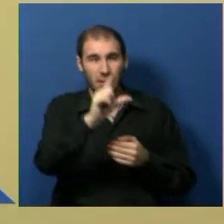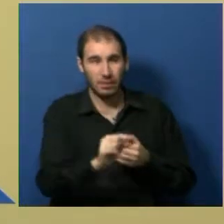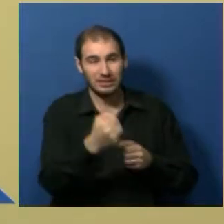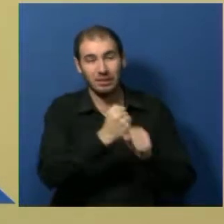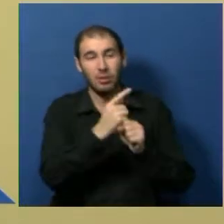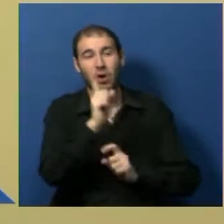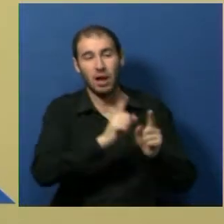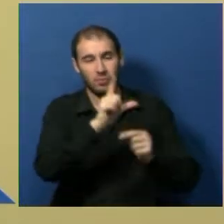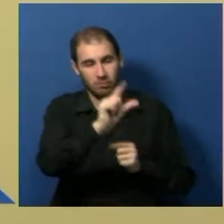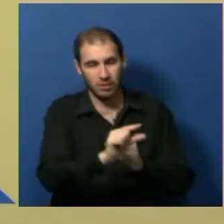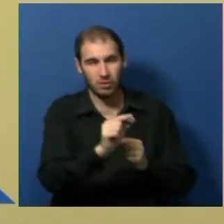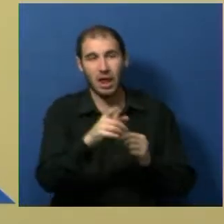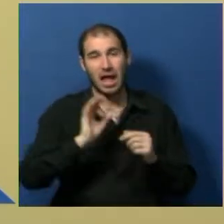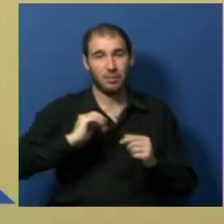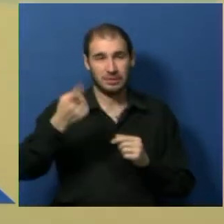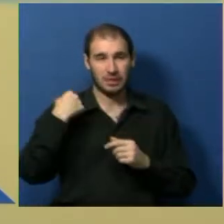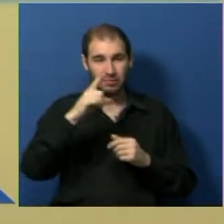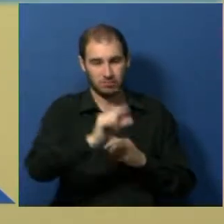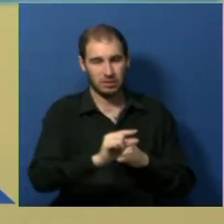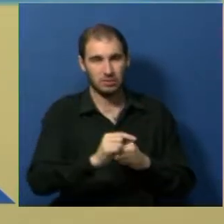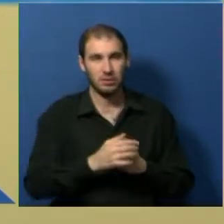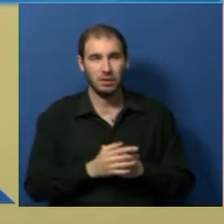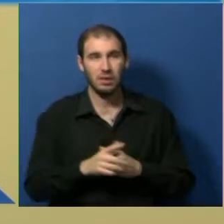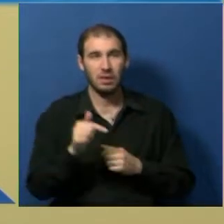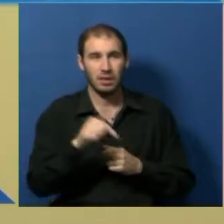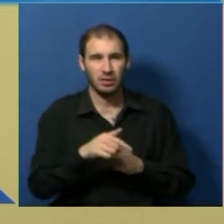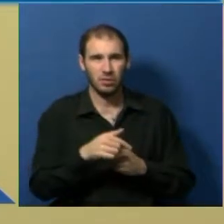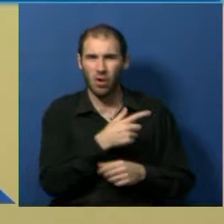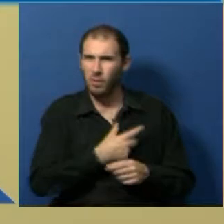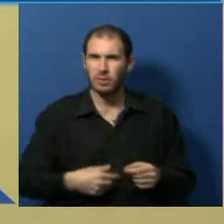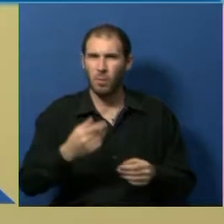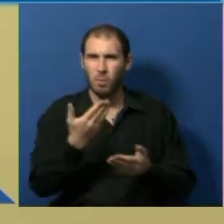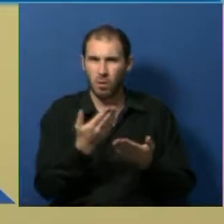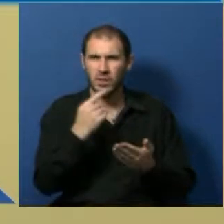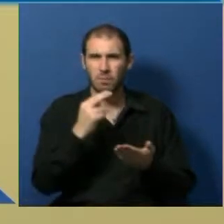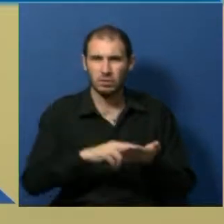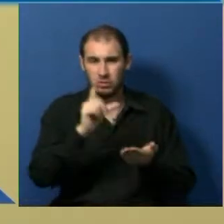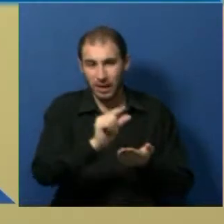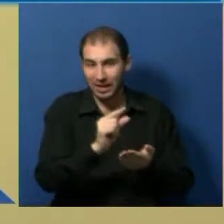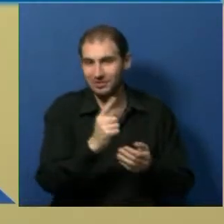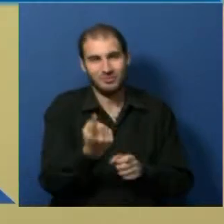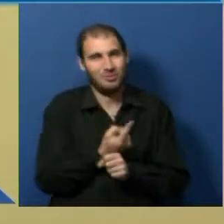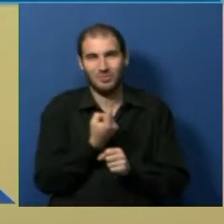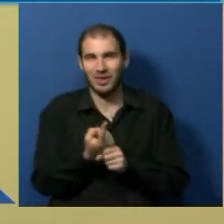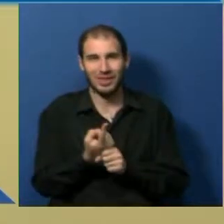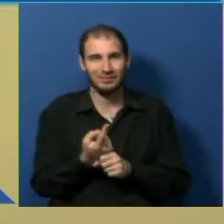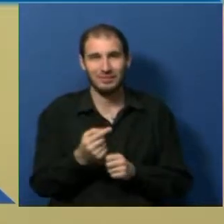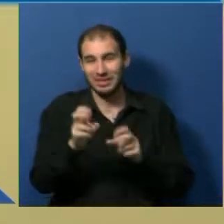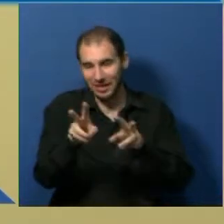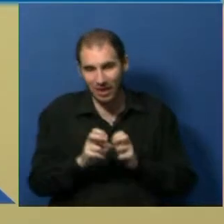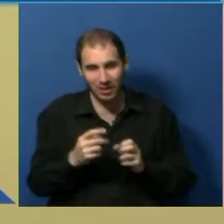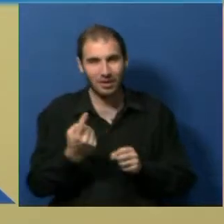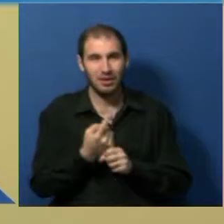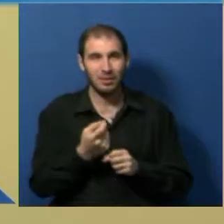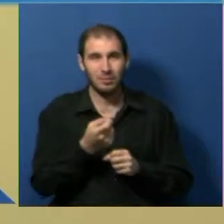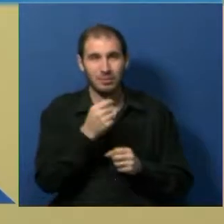algunas actividades o para algunos sectores el año pasado. ¿Está en condiciones hoy el gobierno de seguir bajando impuestos? No. Claro. Porque necesita recaudar. Exactamente.